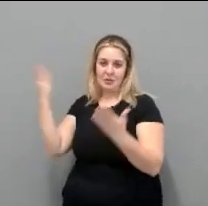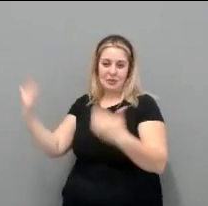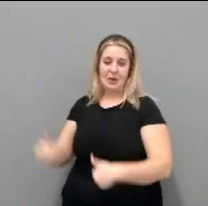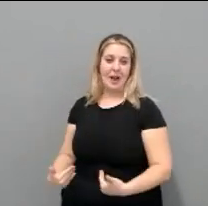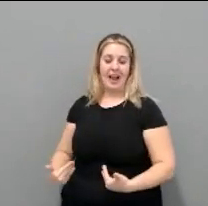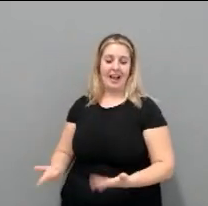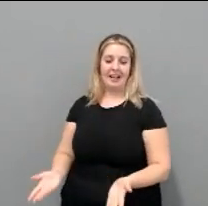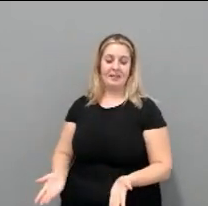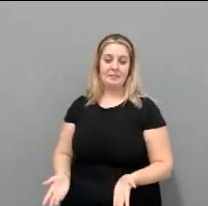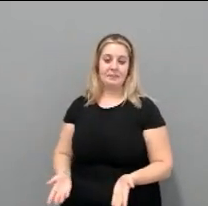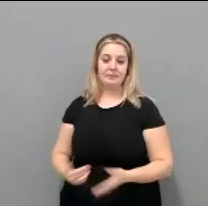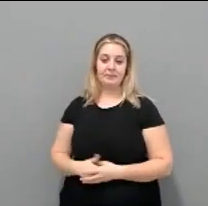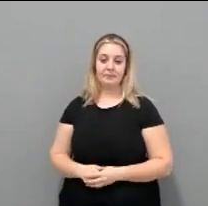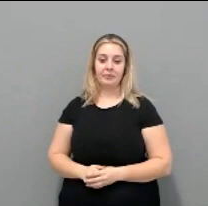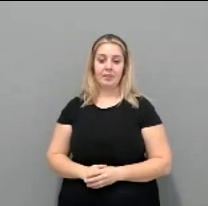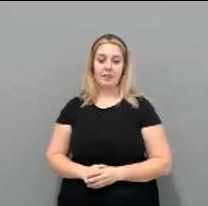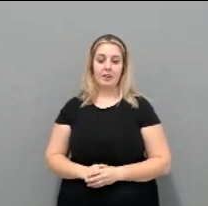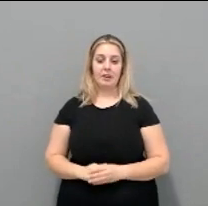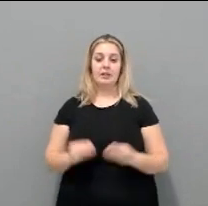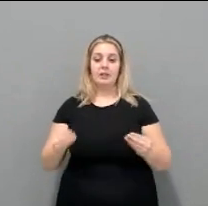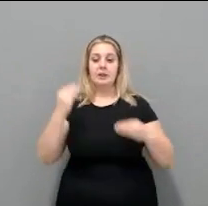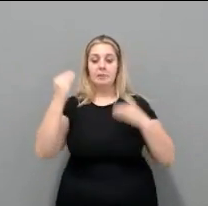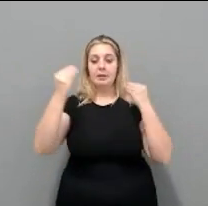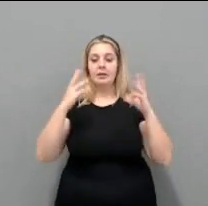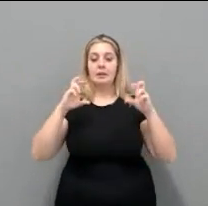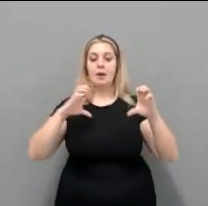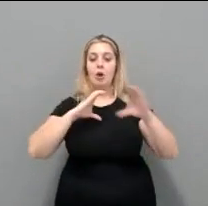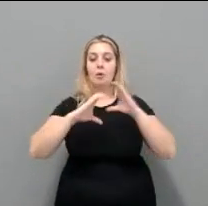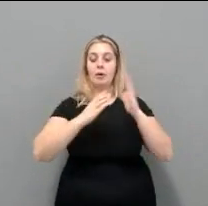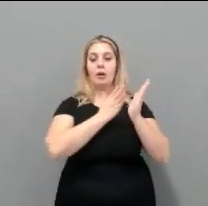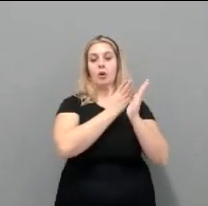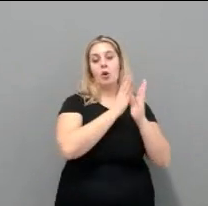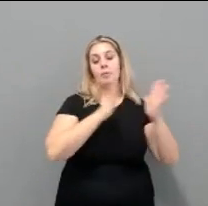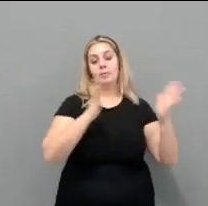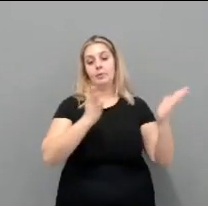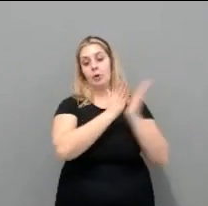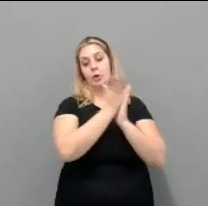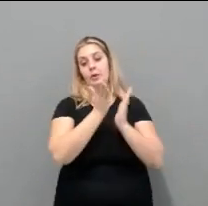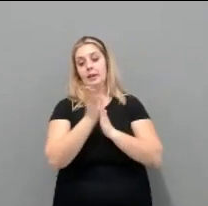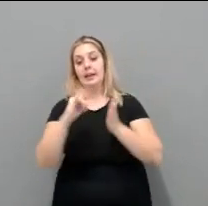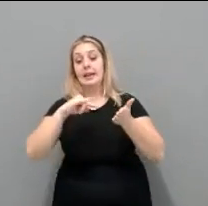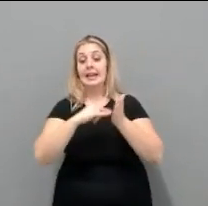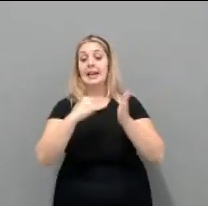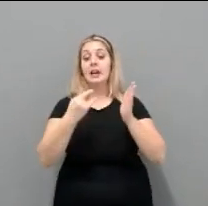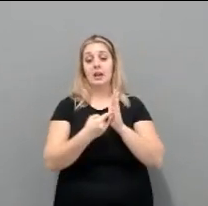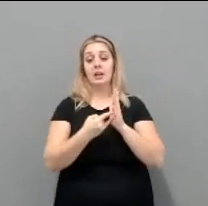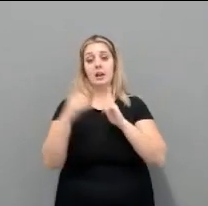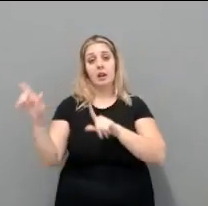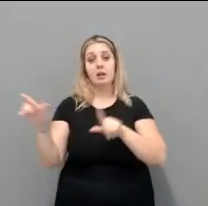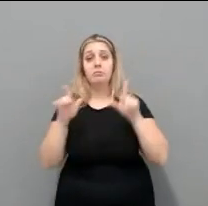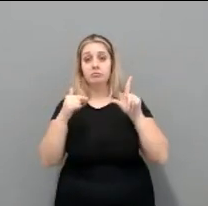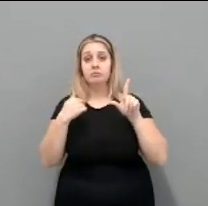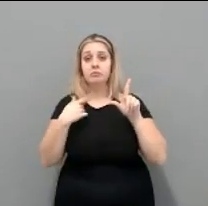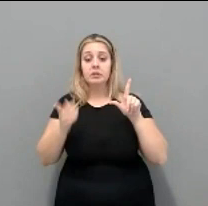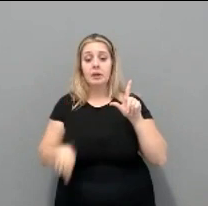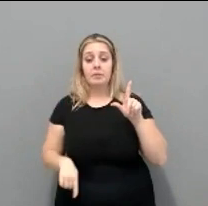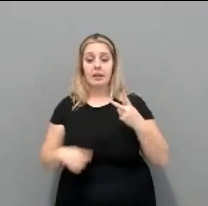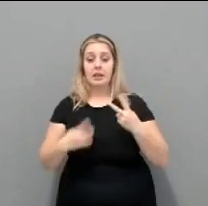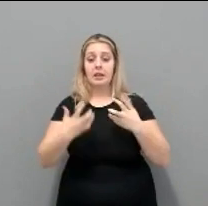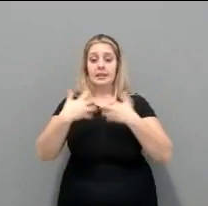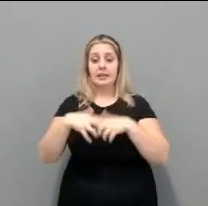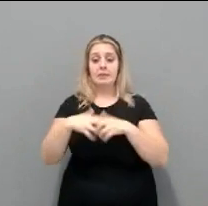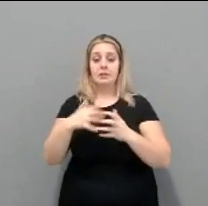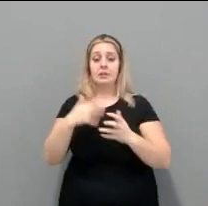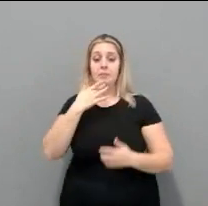¿no?, en este caso. Yo creo que la comunicación aumentativa y alternativa, la ingeniería tiene mucho que decir. El dispositivo que